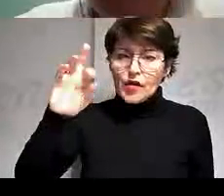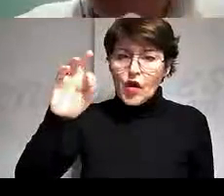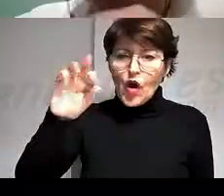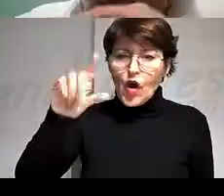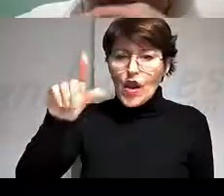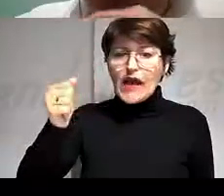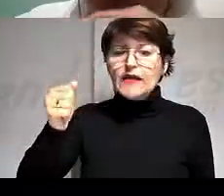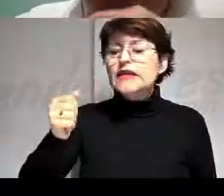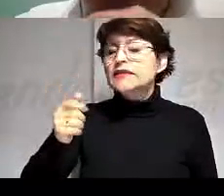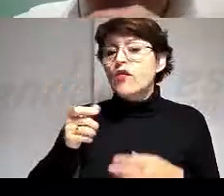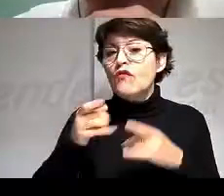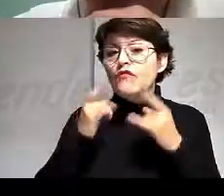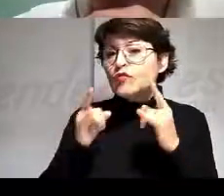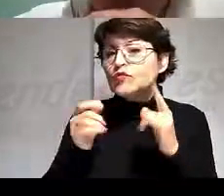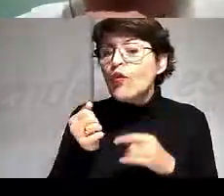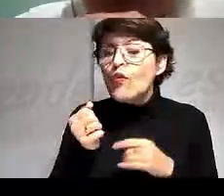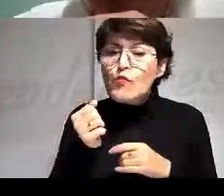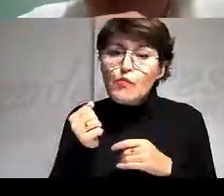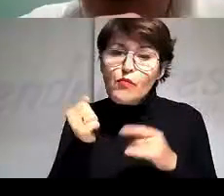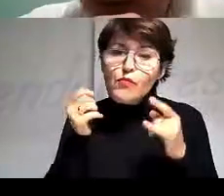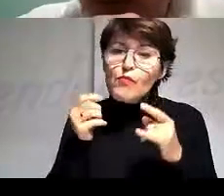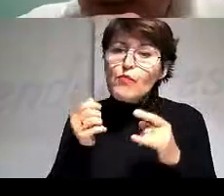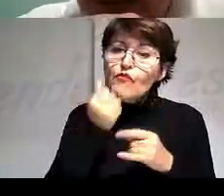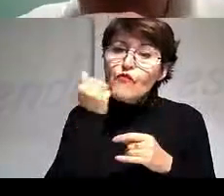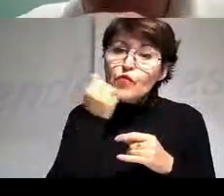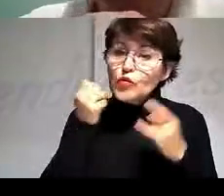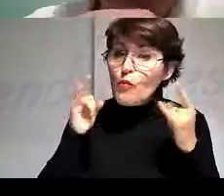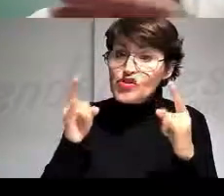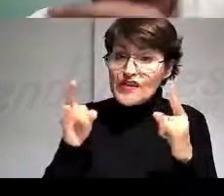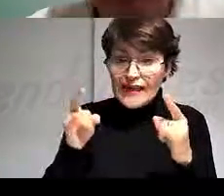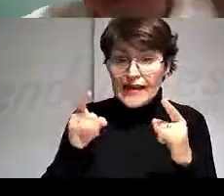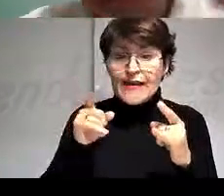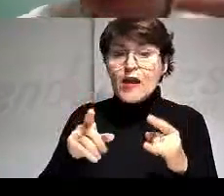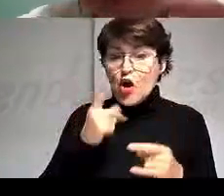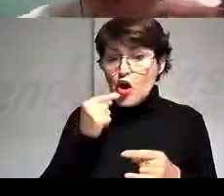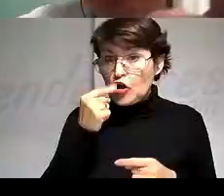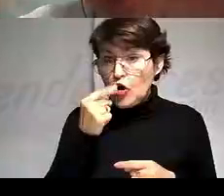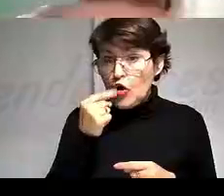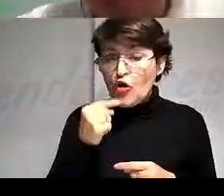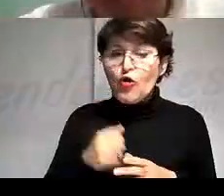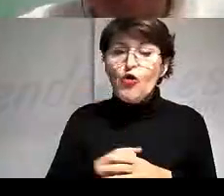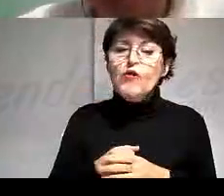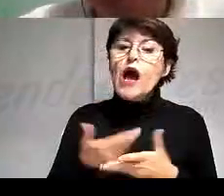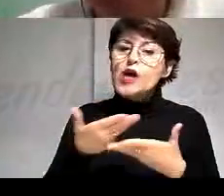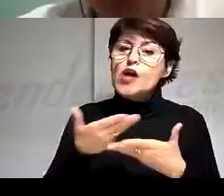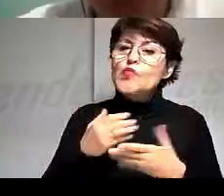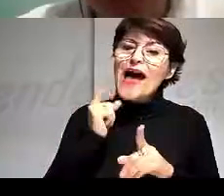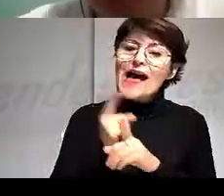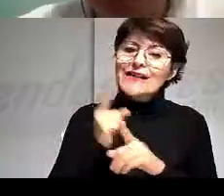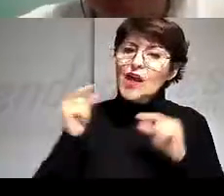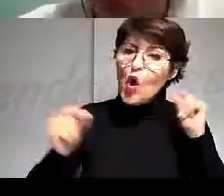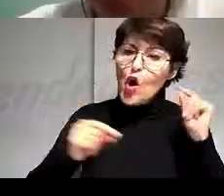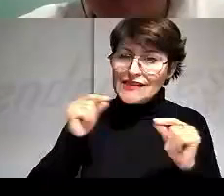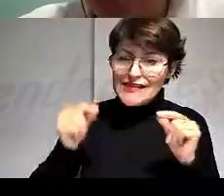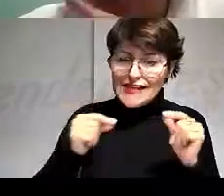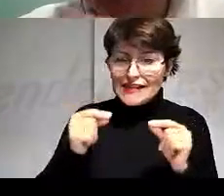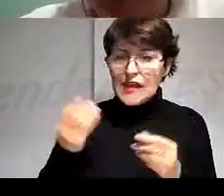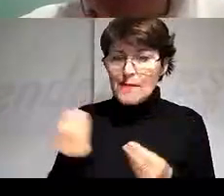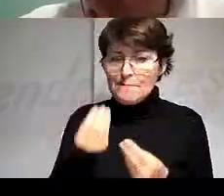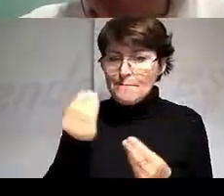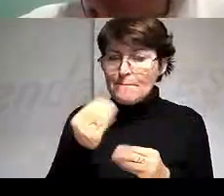del bosque, un fruto rojo, muy cargado en antioxidantes, por lo tanto nos interesa muchísimo tanto en